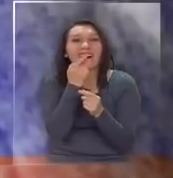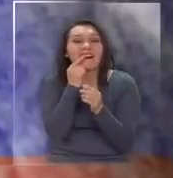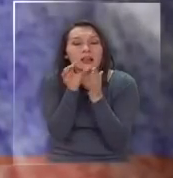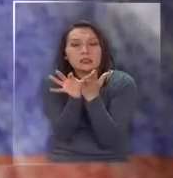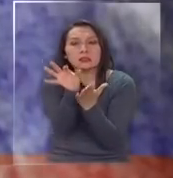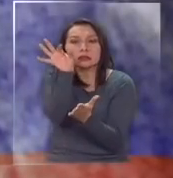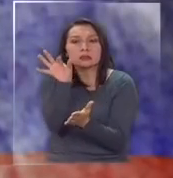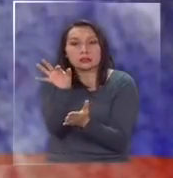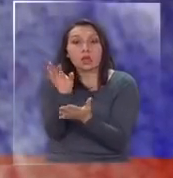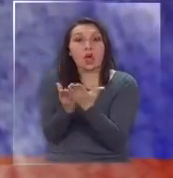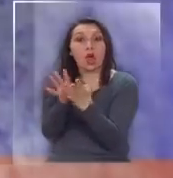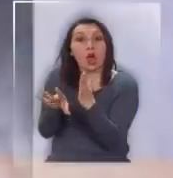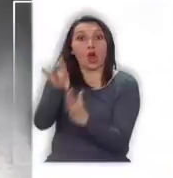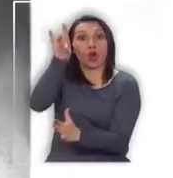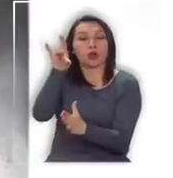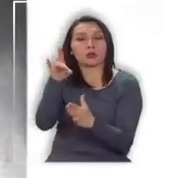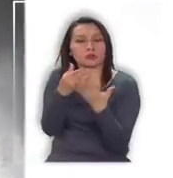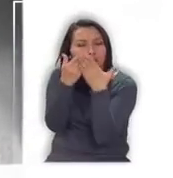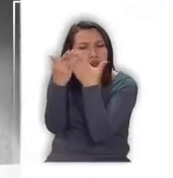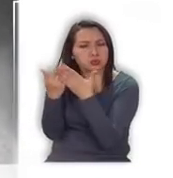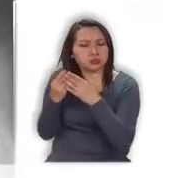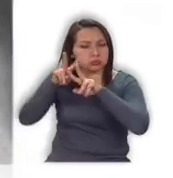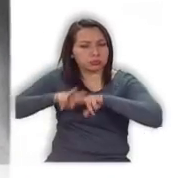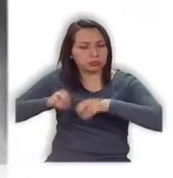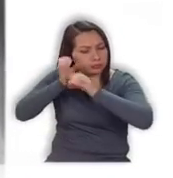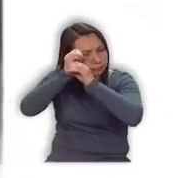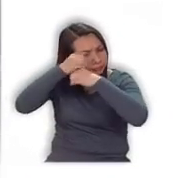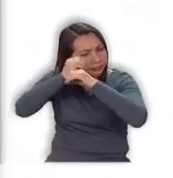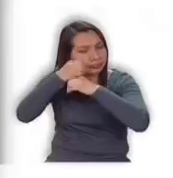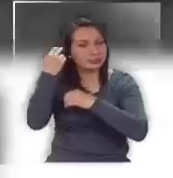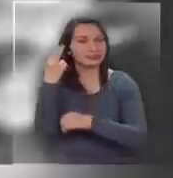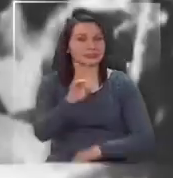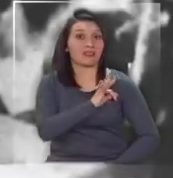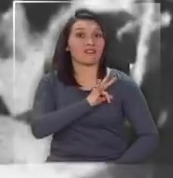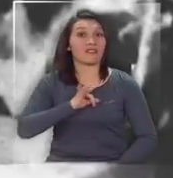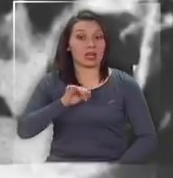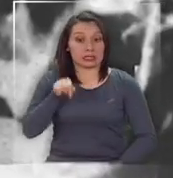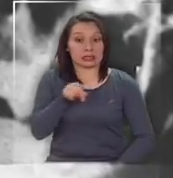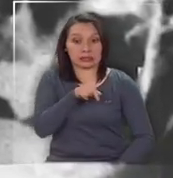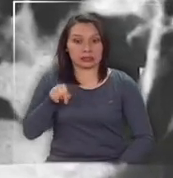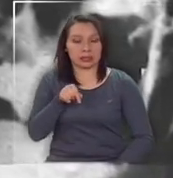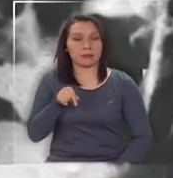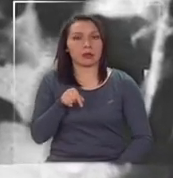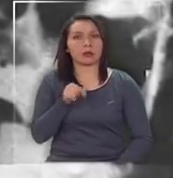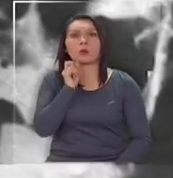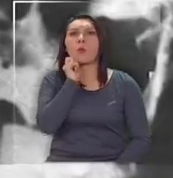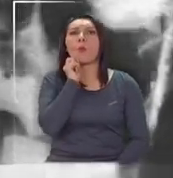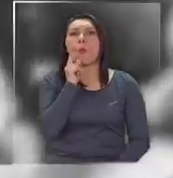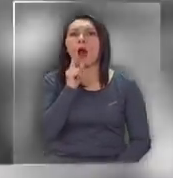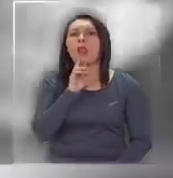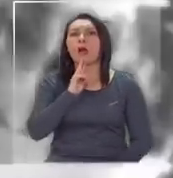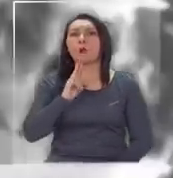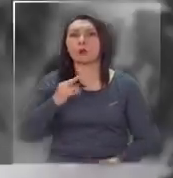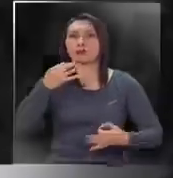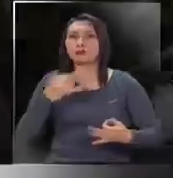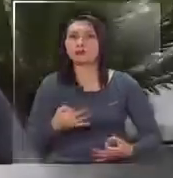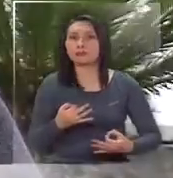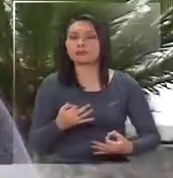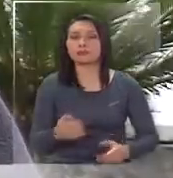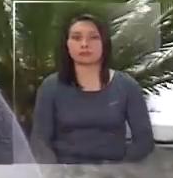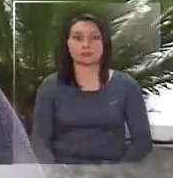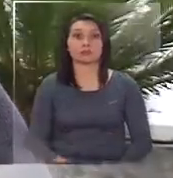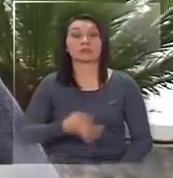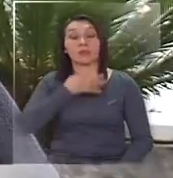restos que fueron sometidos a un complejo análisis forense en Francia esta semana. ¿Cuál fue el resultado?